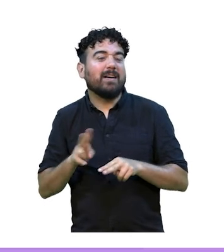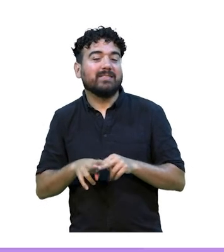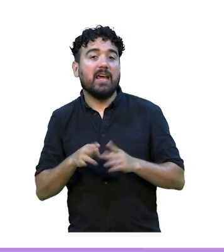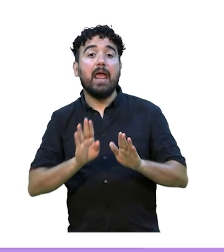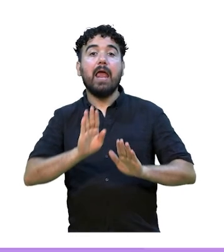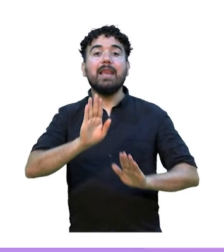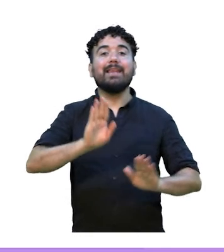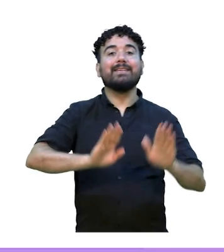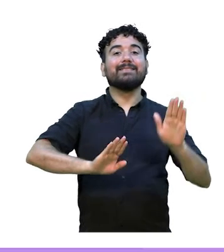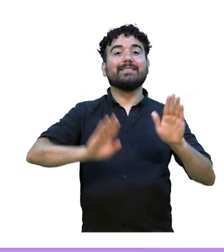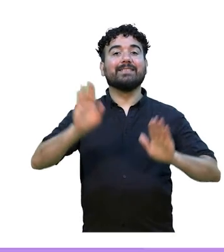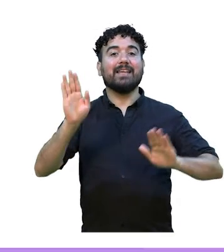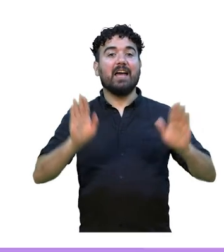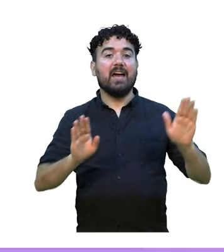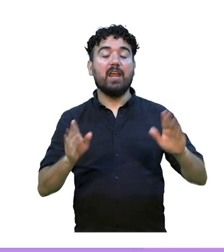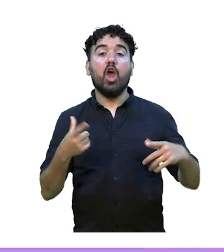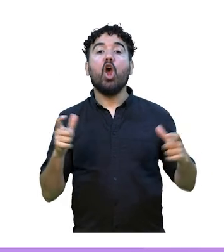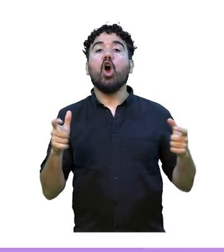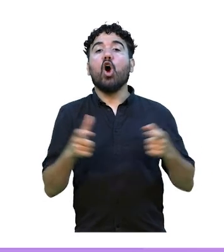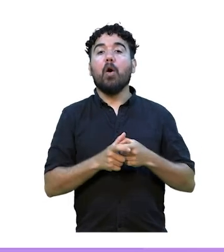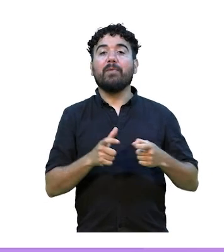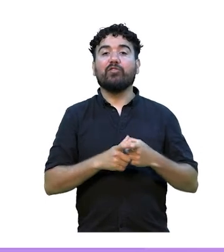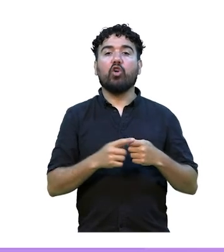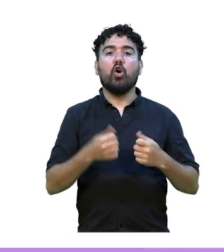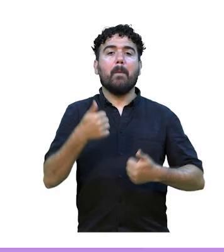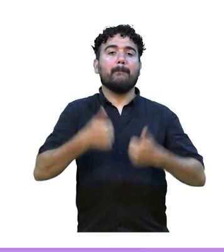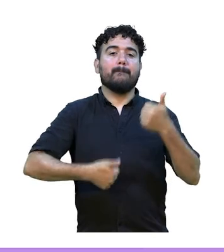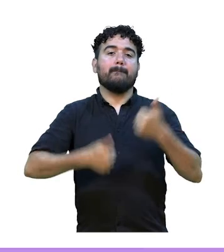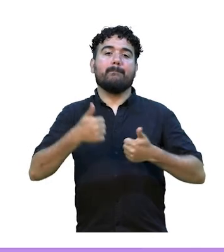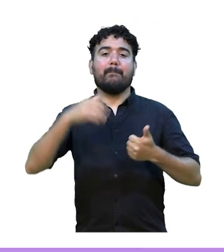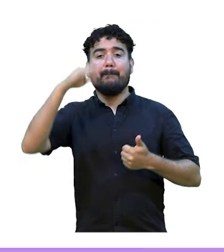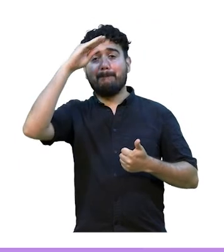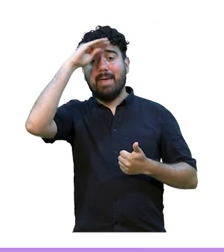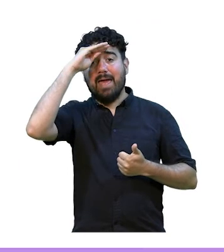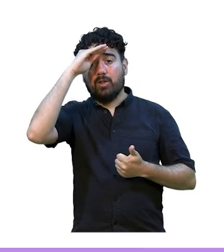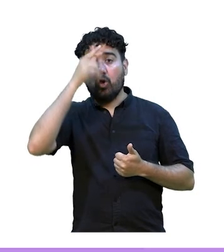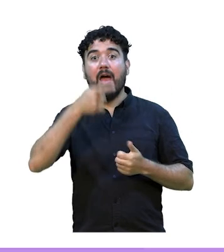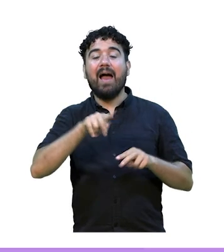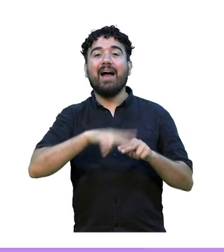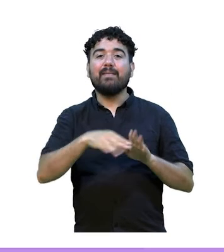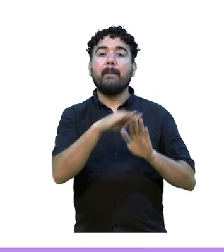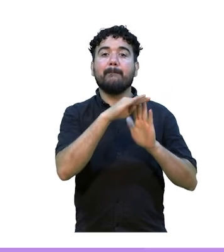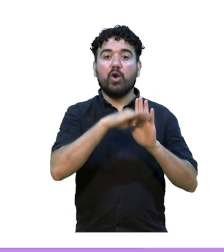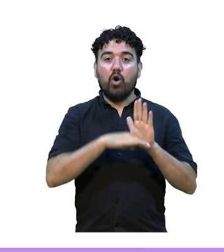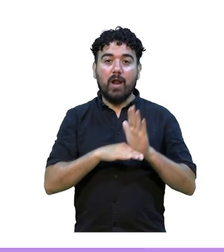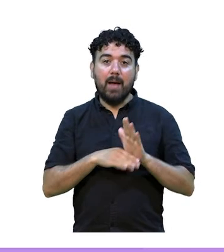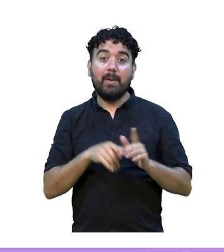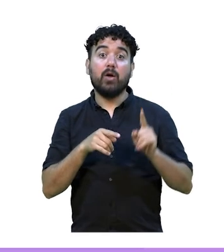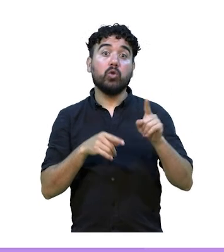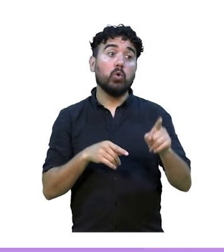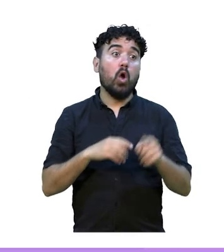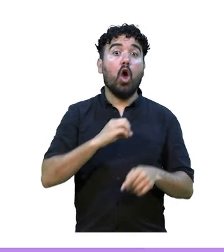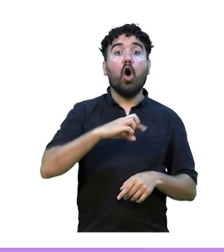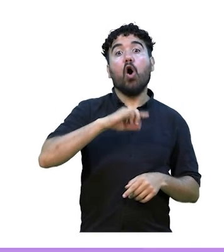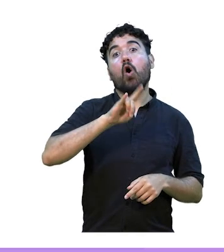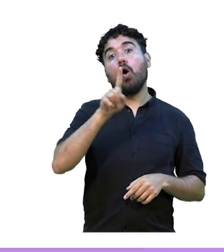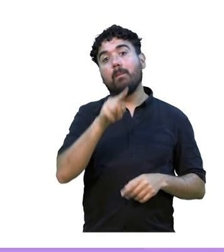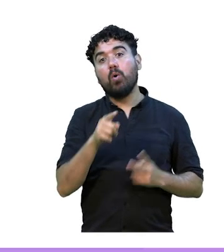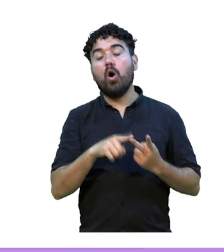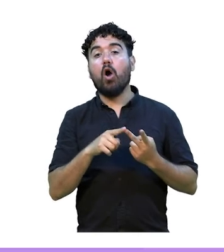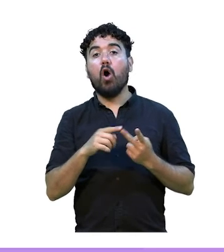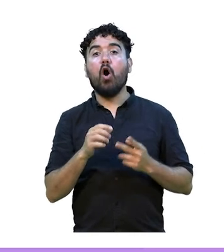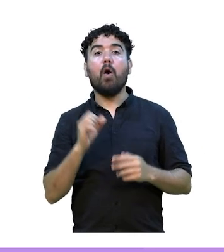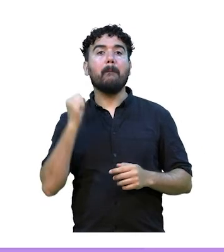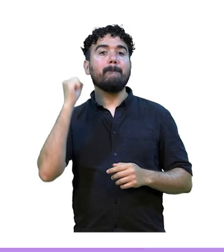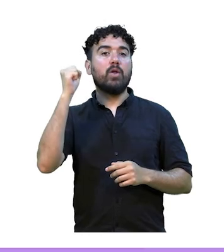debe tenerla, y lo que debe hacer es licitar a través de una comisión de expertos un conjunto de programas que, si